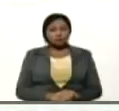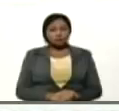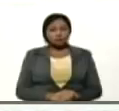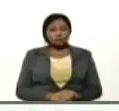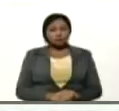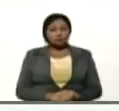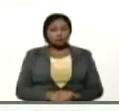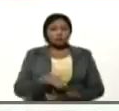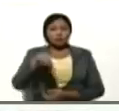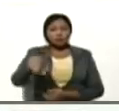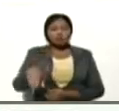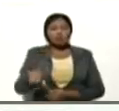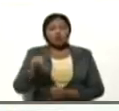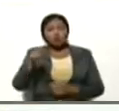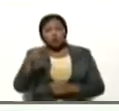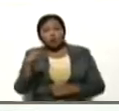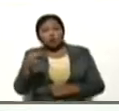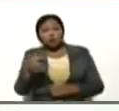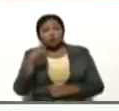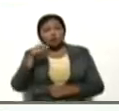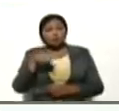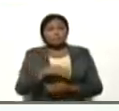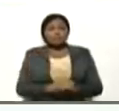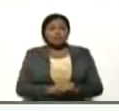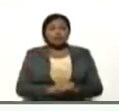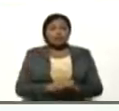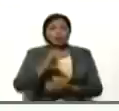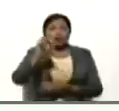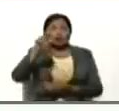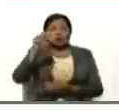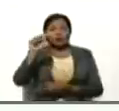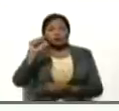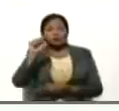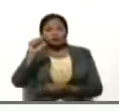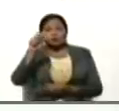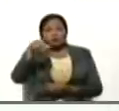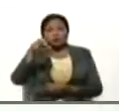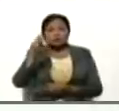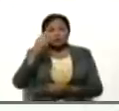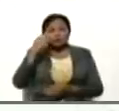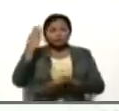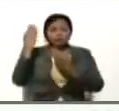Por el Estado Trujillo, municipio Carache, Milagros Moreno.